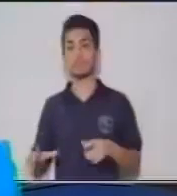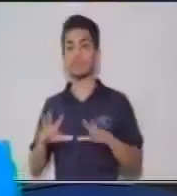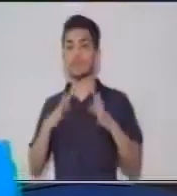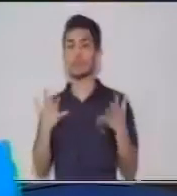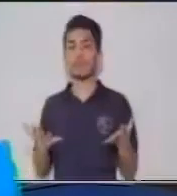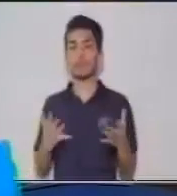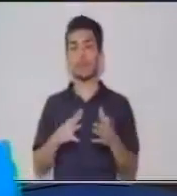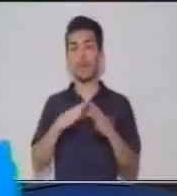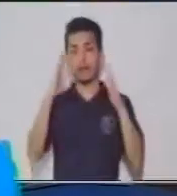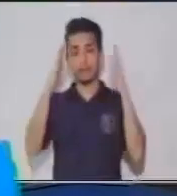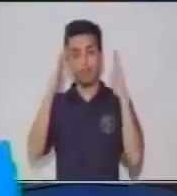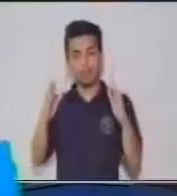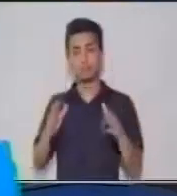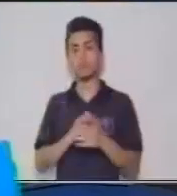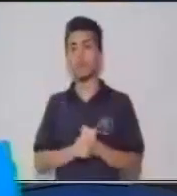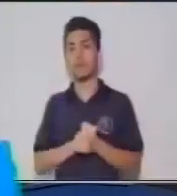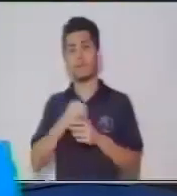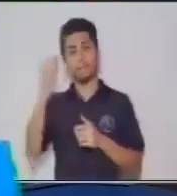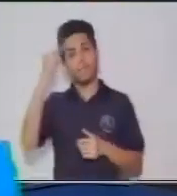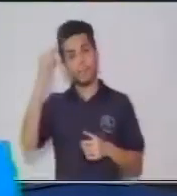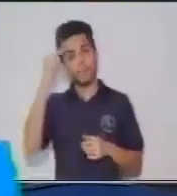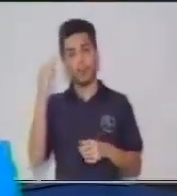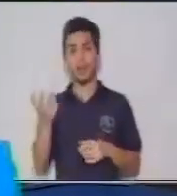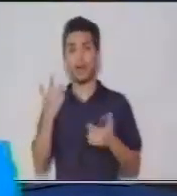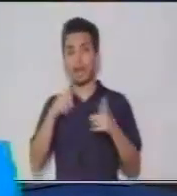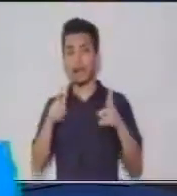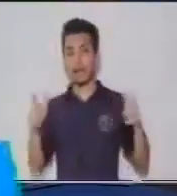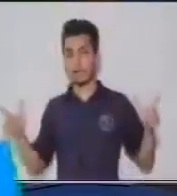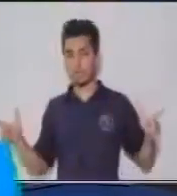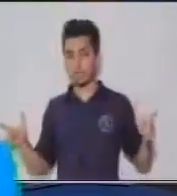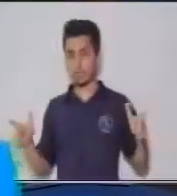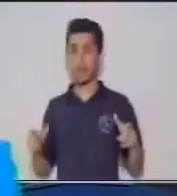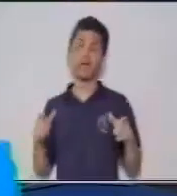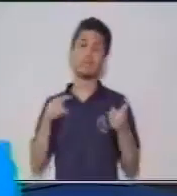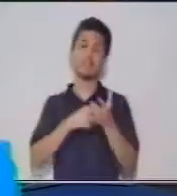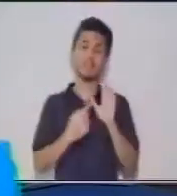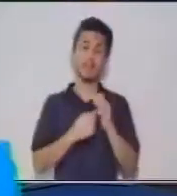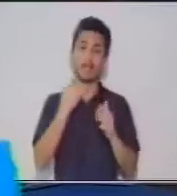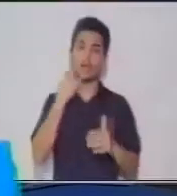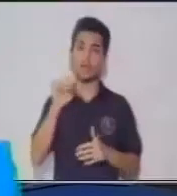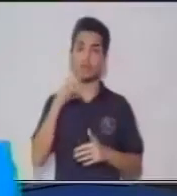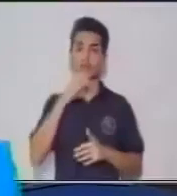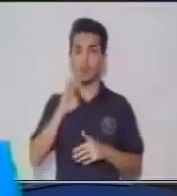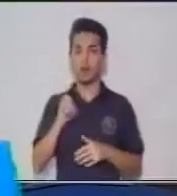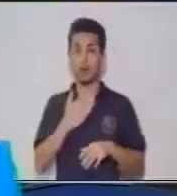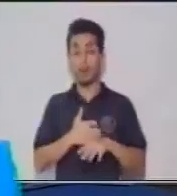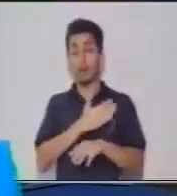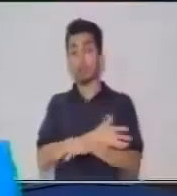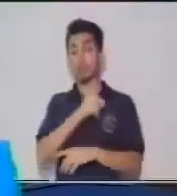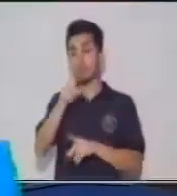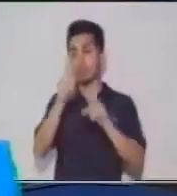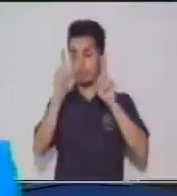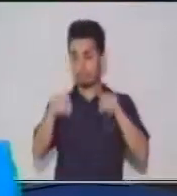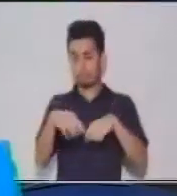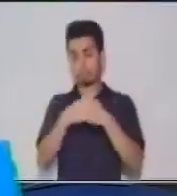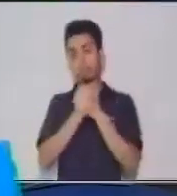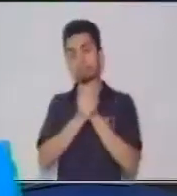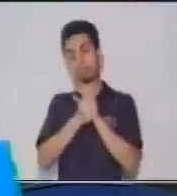destrezas como la atención, la memoria y lingüística. Antes de empezar, te recomiendo que laves tus